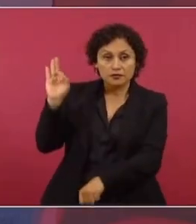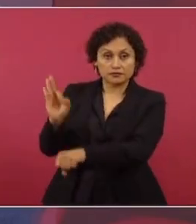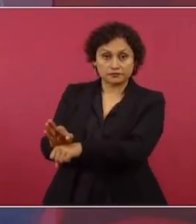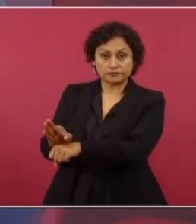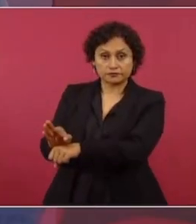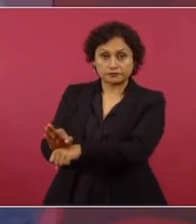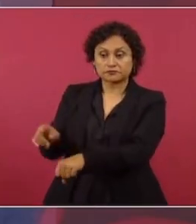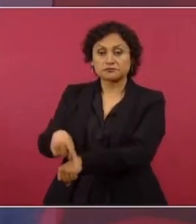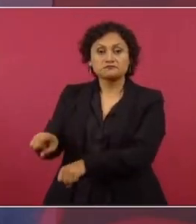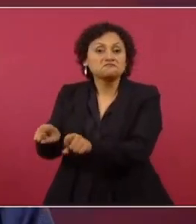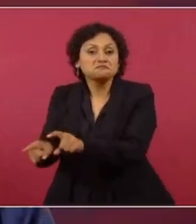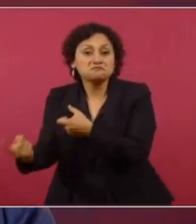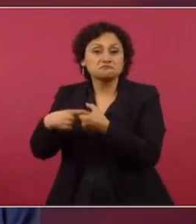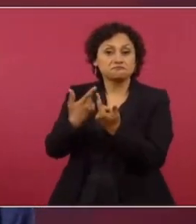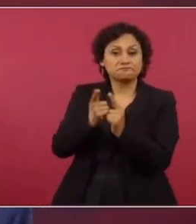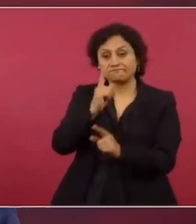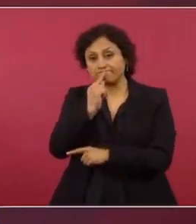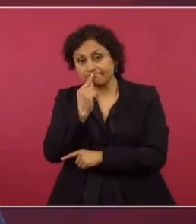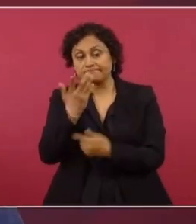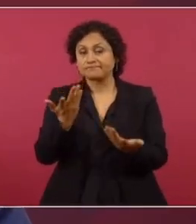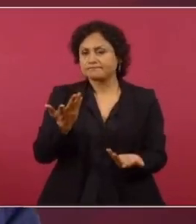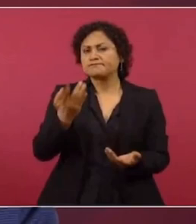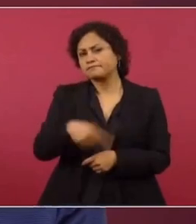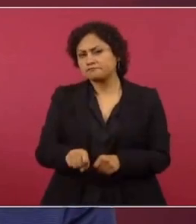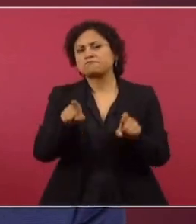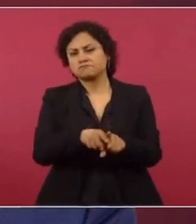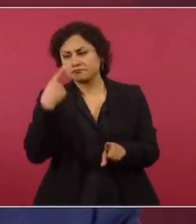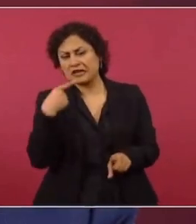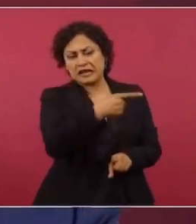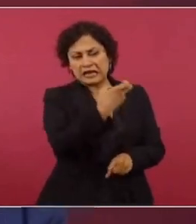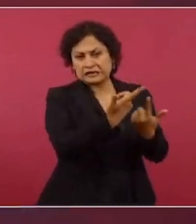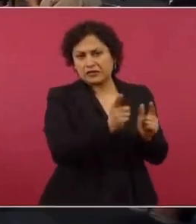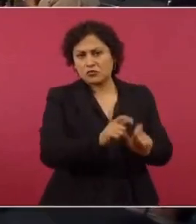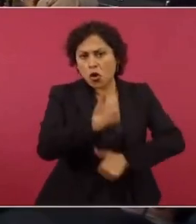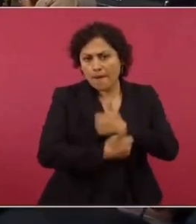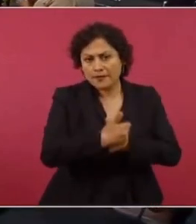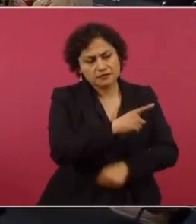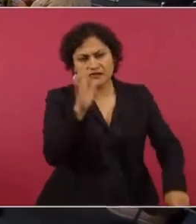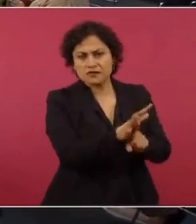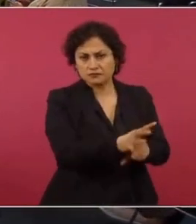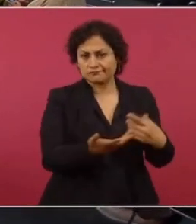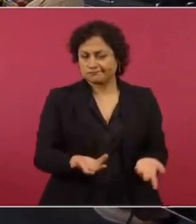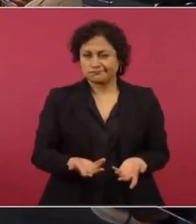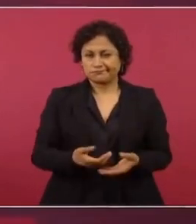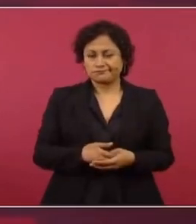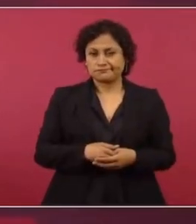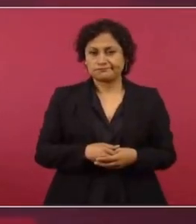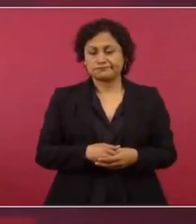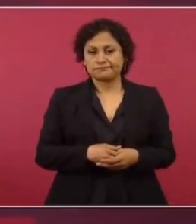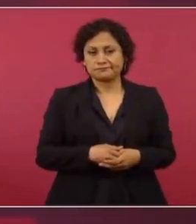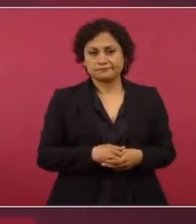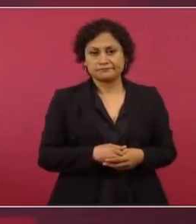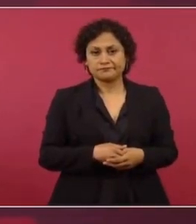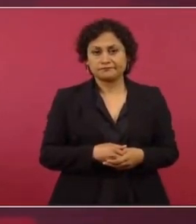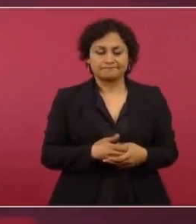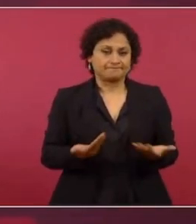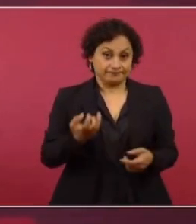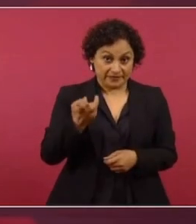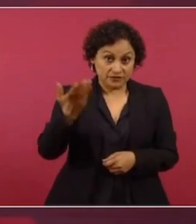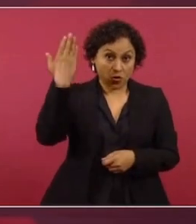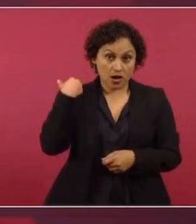protegido actuaban como policías para combatir a los adversarios. Eso